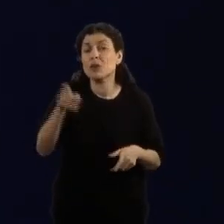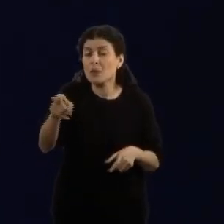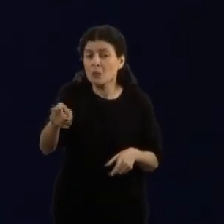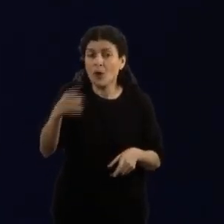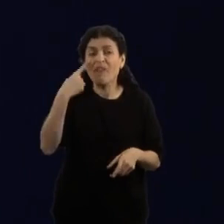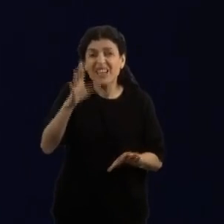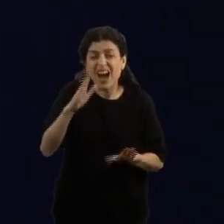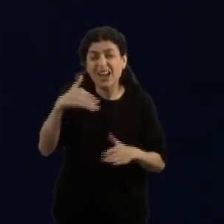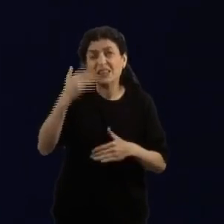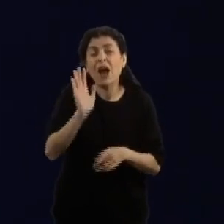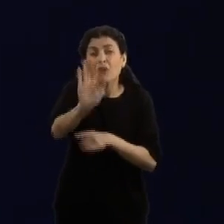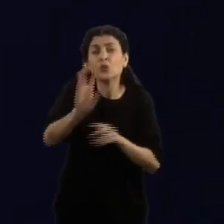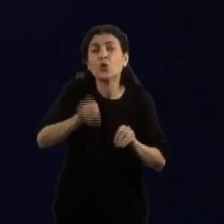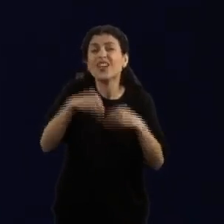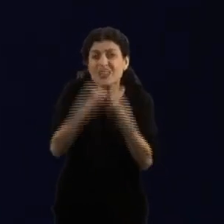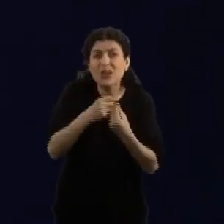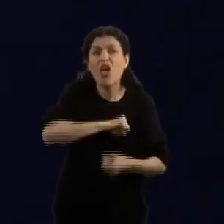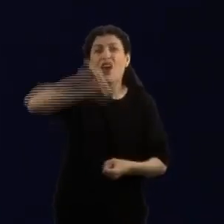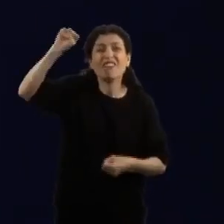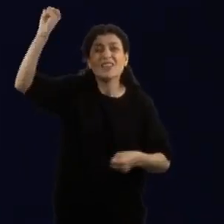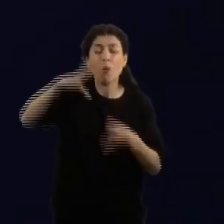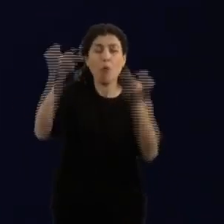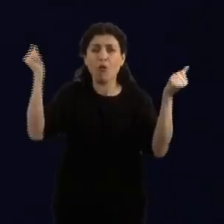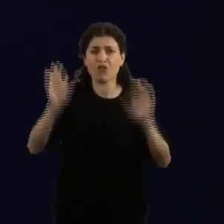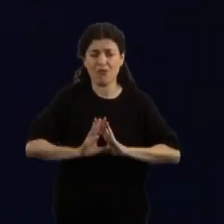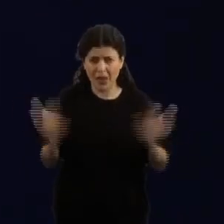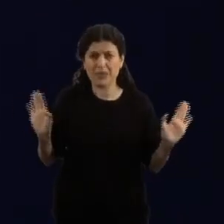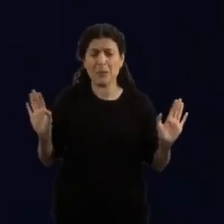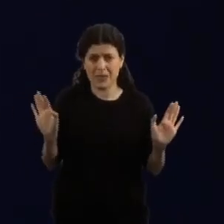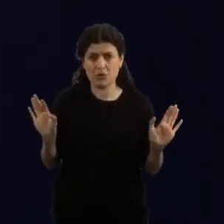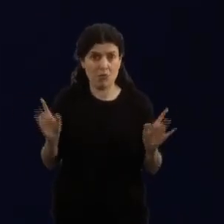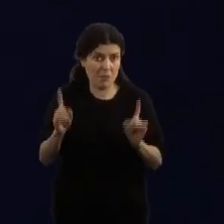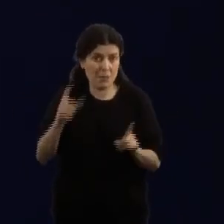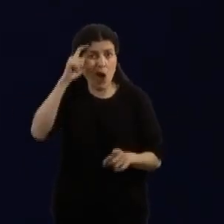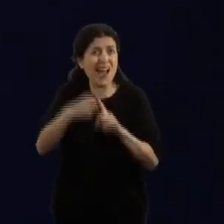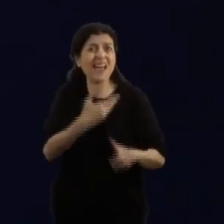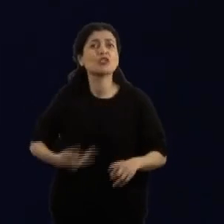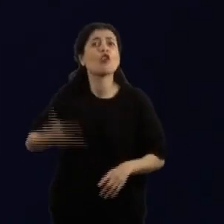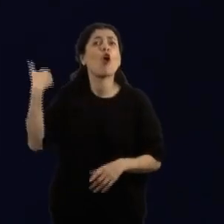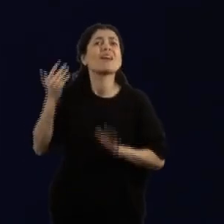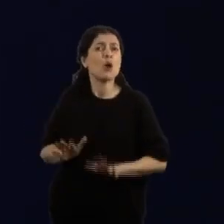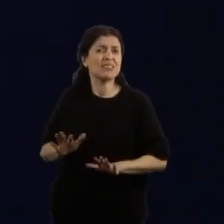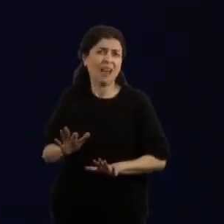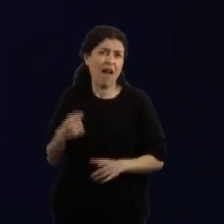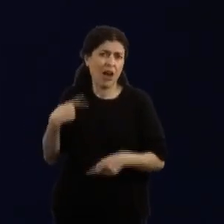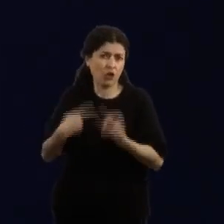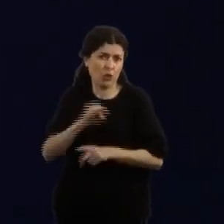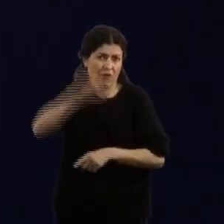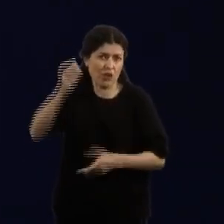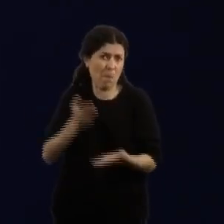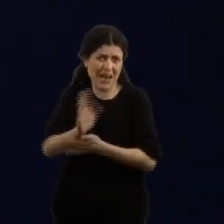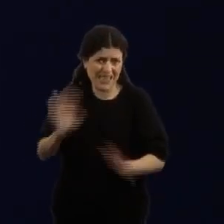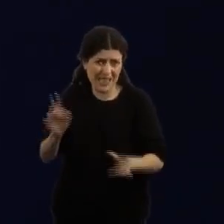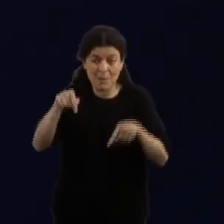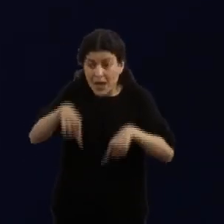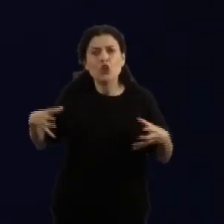un país sin inflación. Con el anterior gobierno no lo ibas a ver nunca eso, hoy lo vas a ver, quédate tranquilo. ¿Cuál